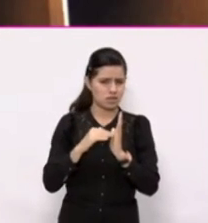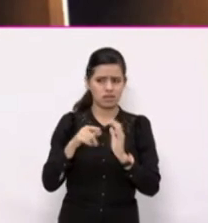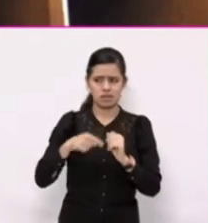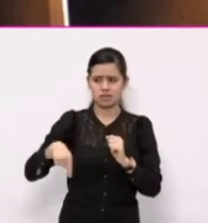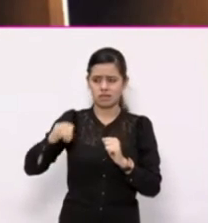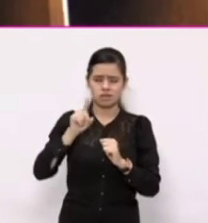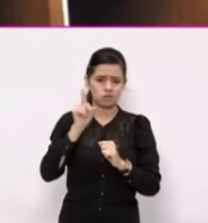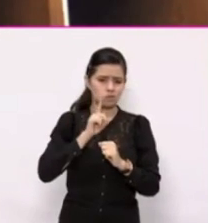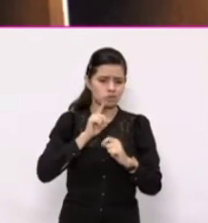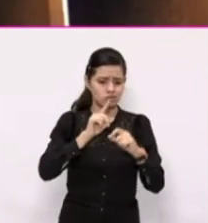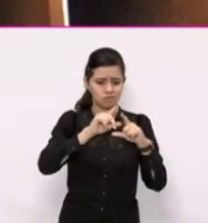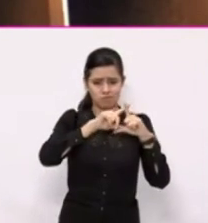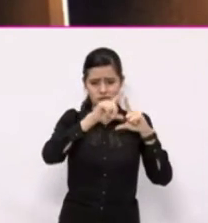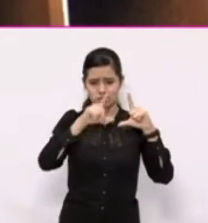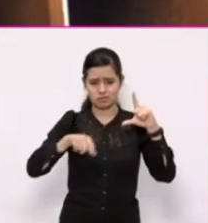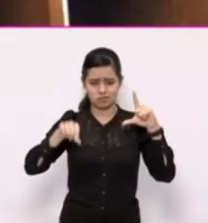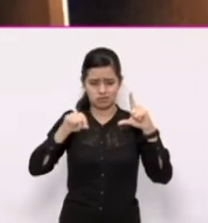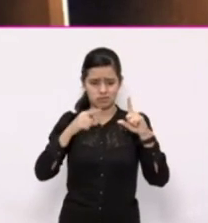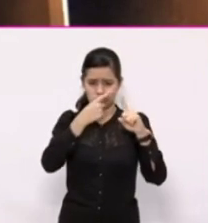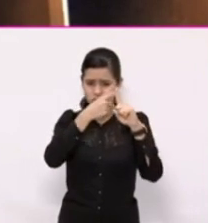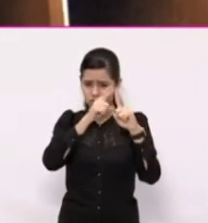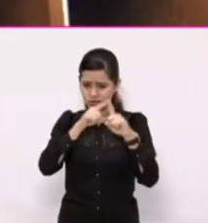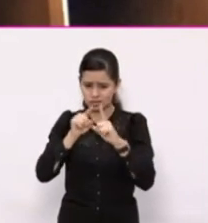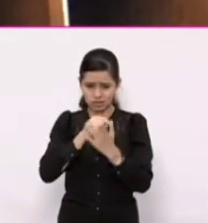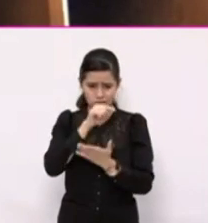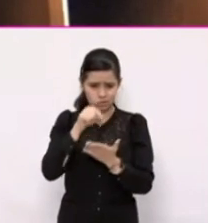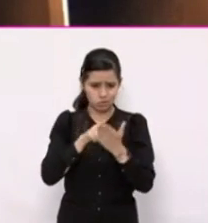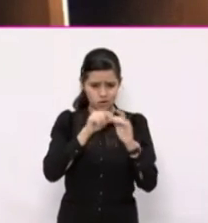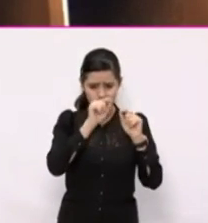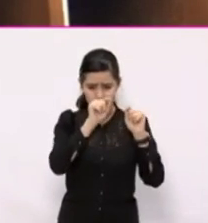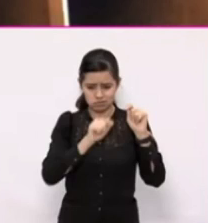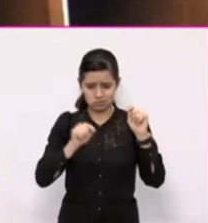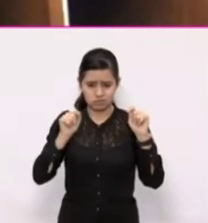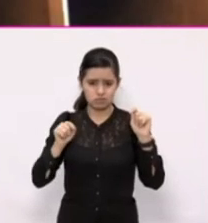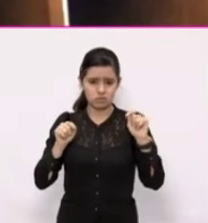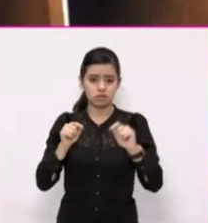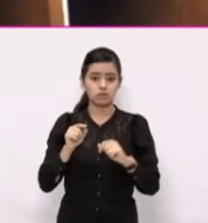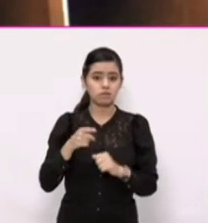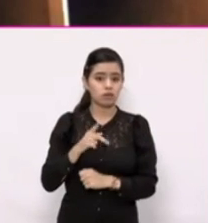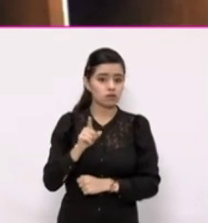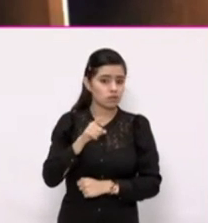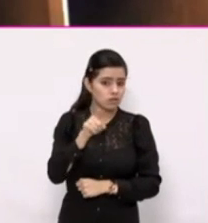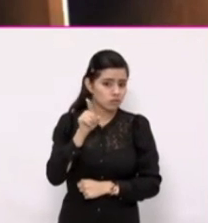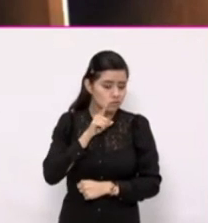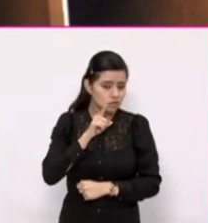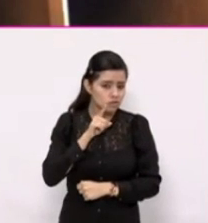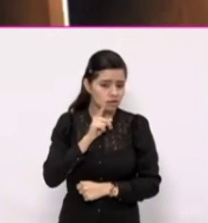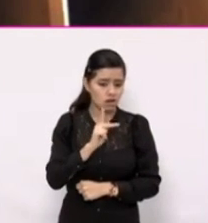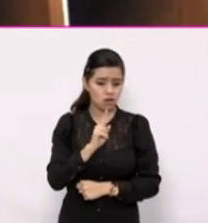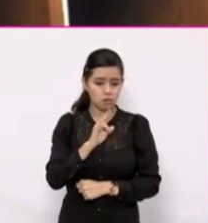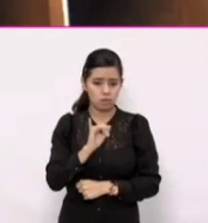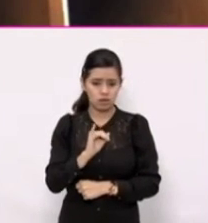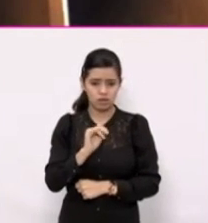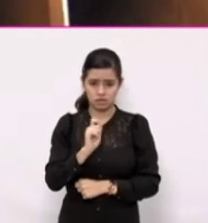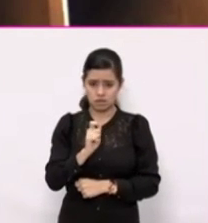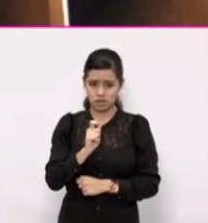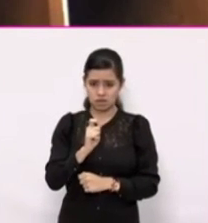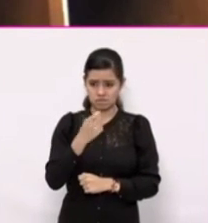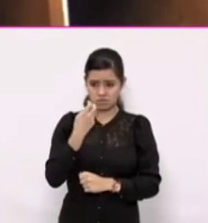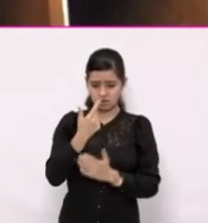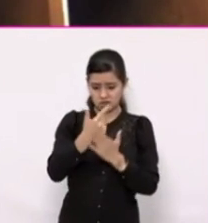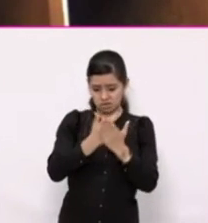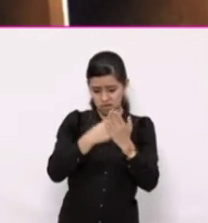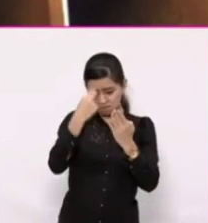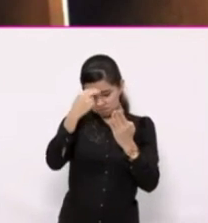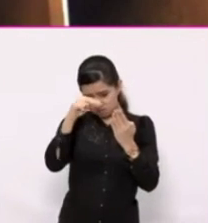lo largo y ancho del país, pero hay que decirlo, las mujeres del PRI son mucho más que un número en un padrón